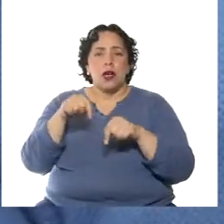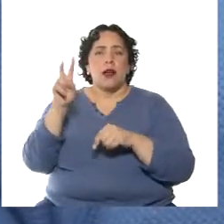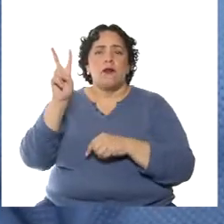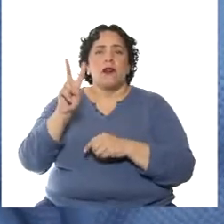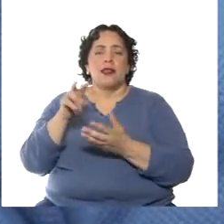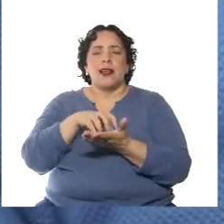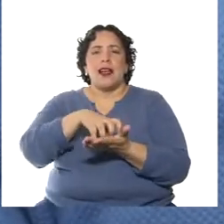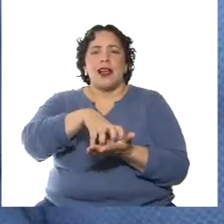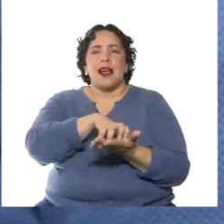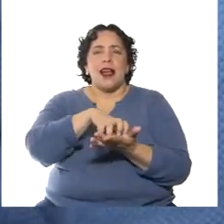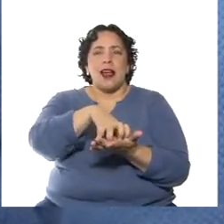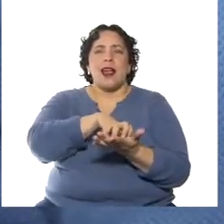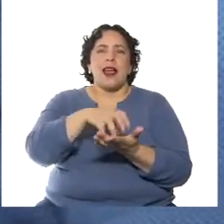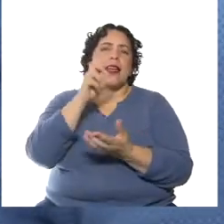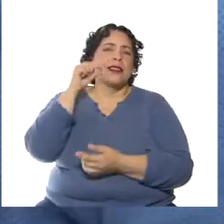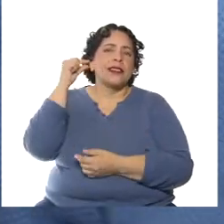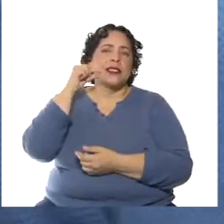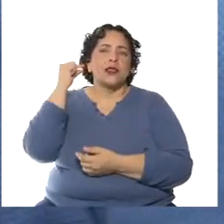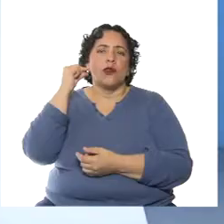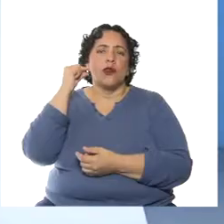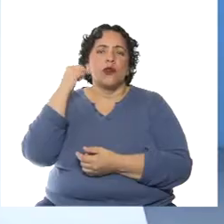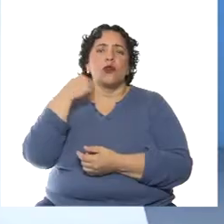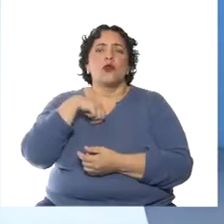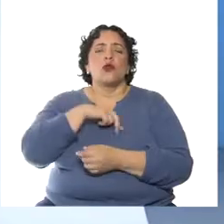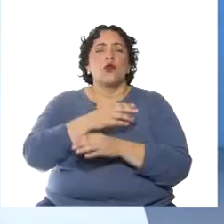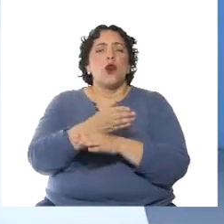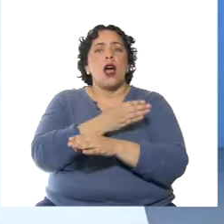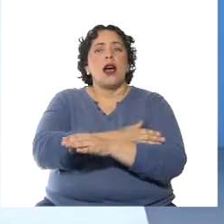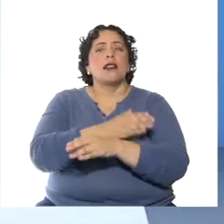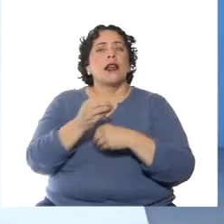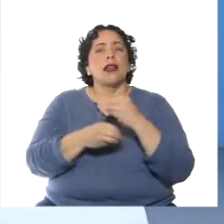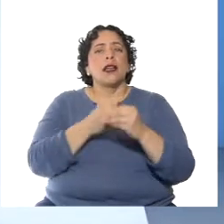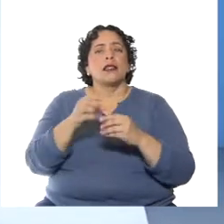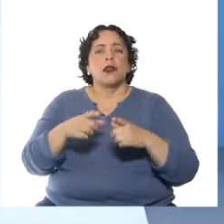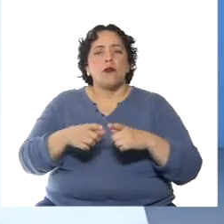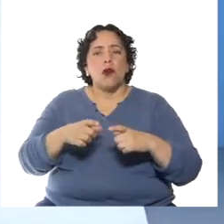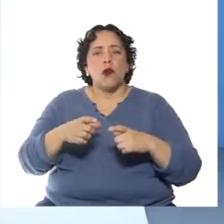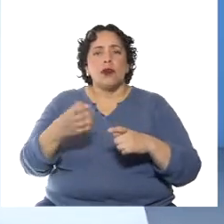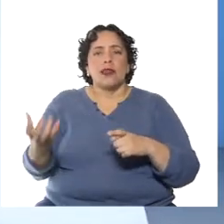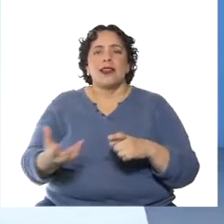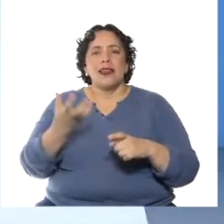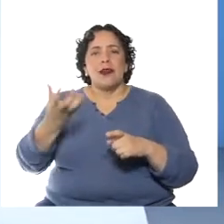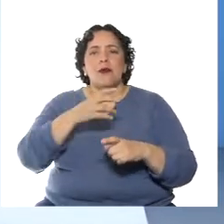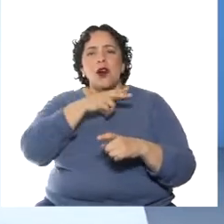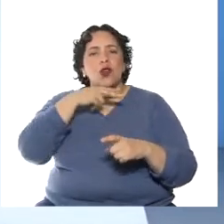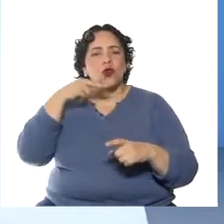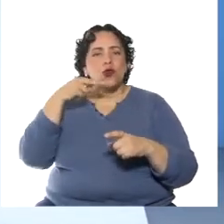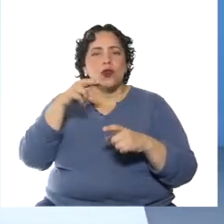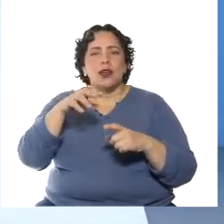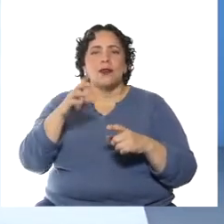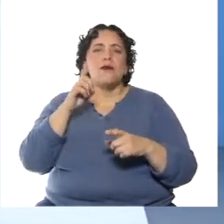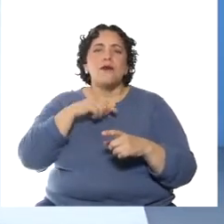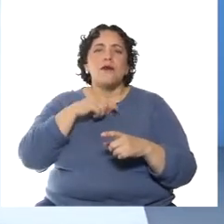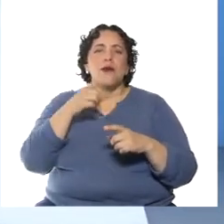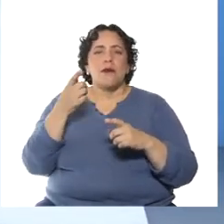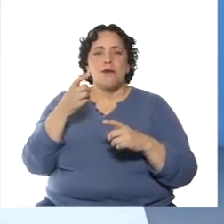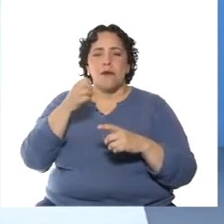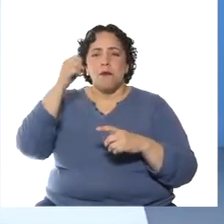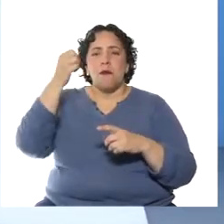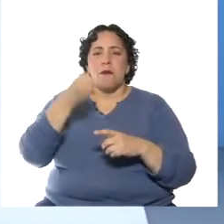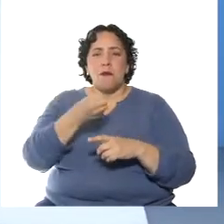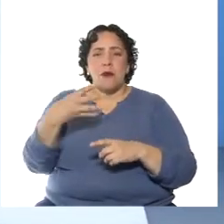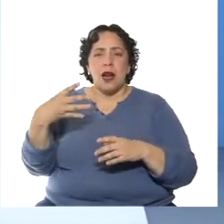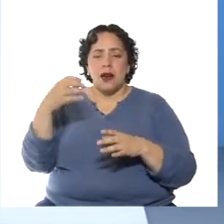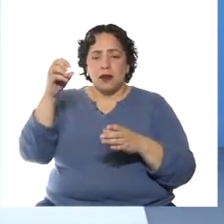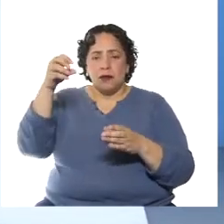que se llama quesillo. Antes de nosotros preparar el quesillo, ¿qué hacemos en un molde, Heiler? Primero hay que quemar el azúcar, algo así, porque muy poco sé